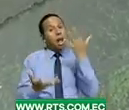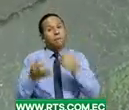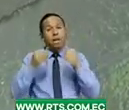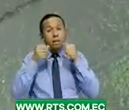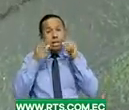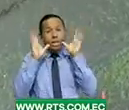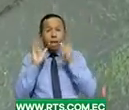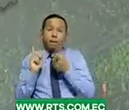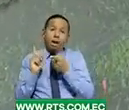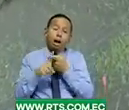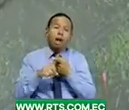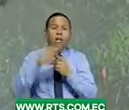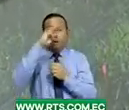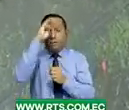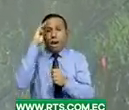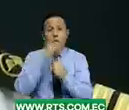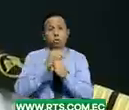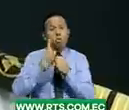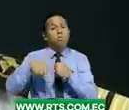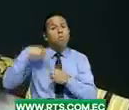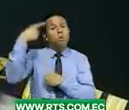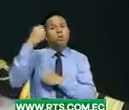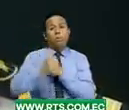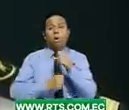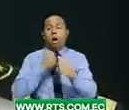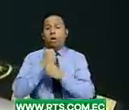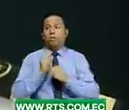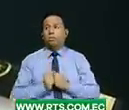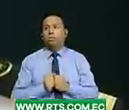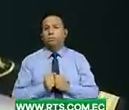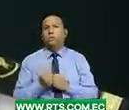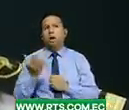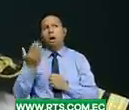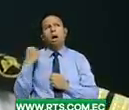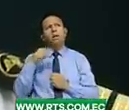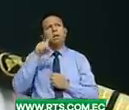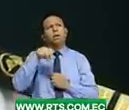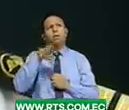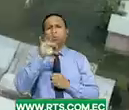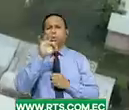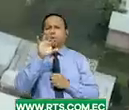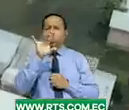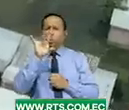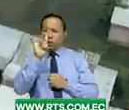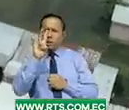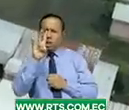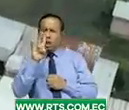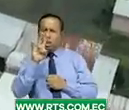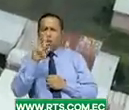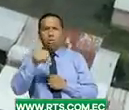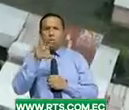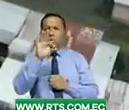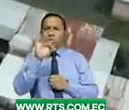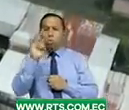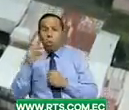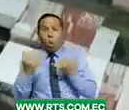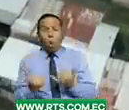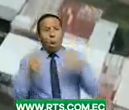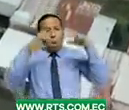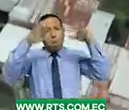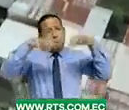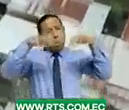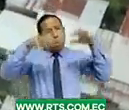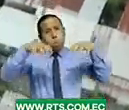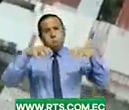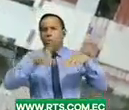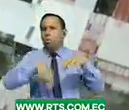año hasta mayo del próximo. El evento del Niño del 97-98 fue uno de los más fuertes que tuvimos. Este invierno, que fue fuerte, tuvimos lluvias sobre lo